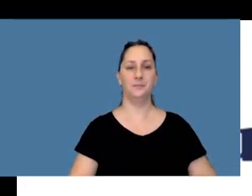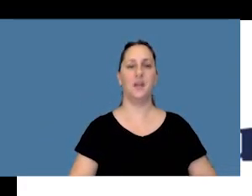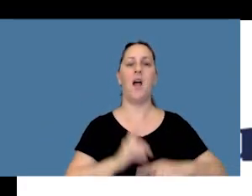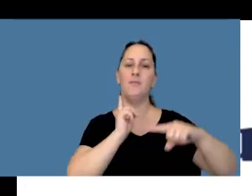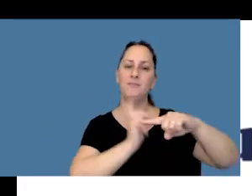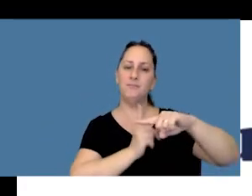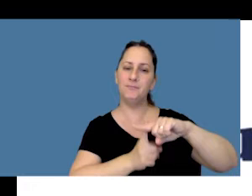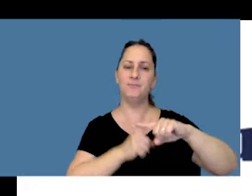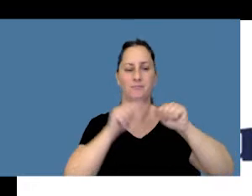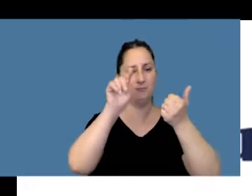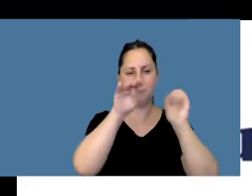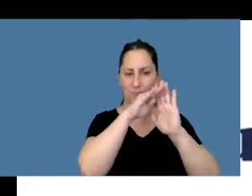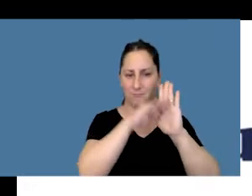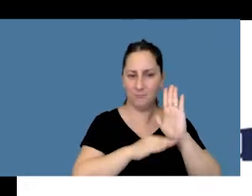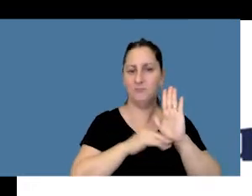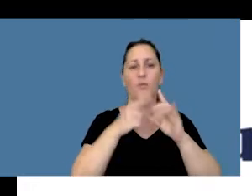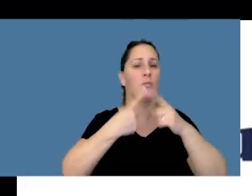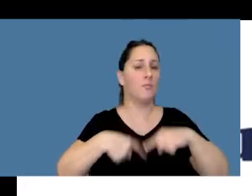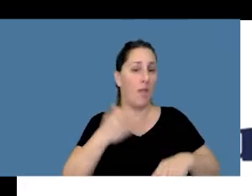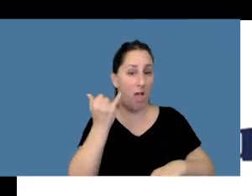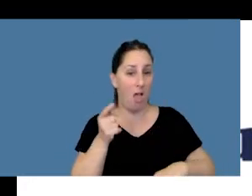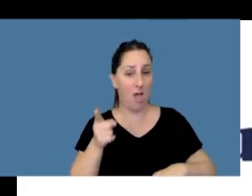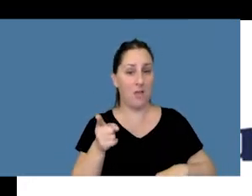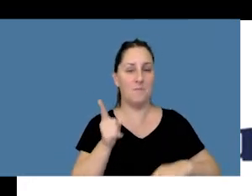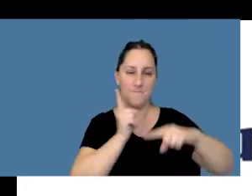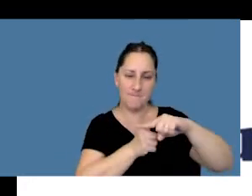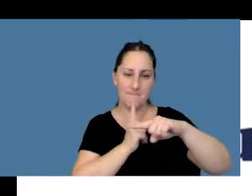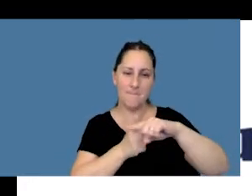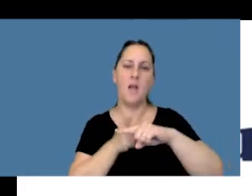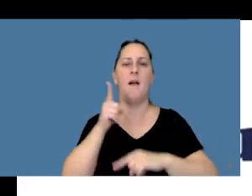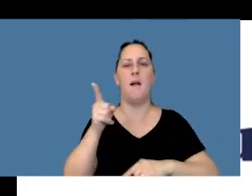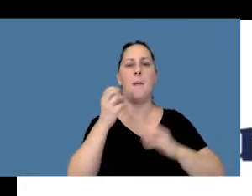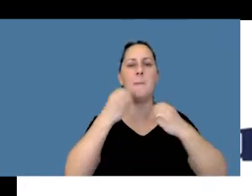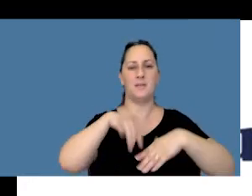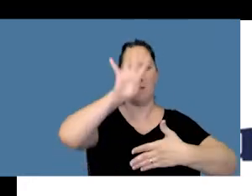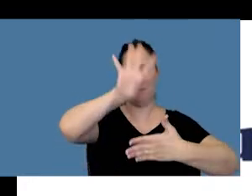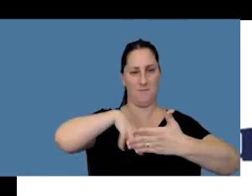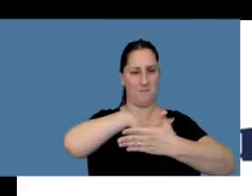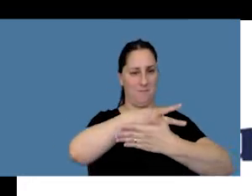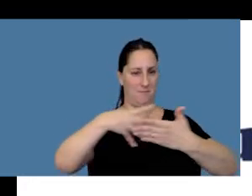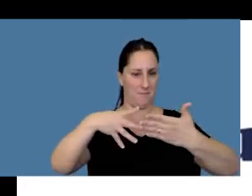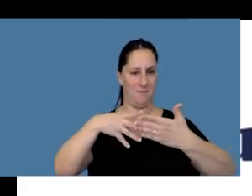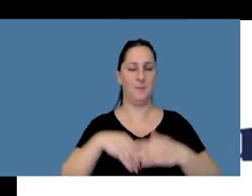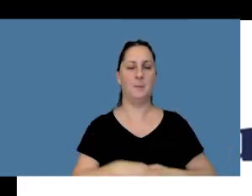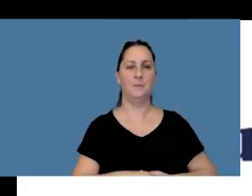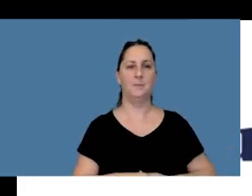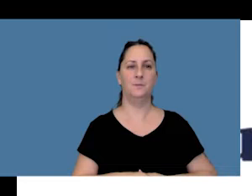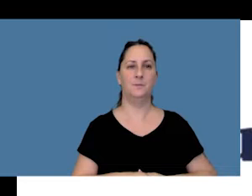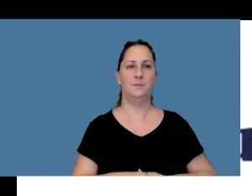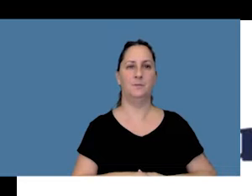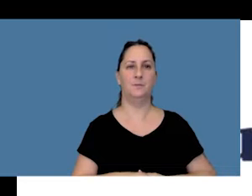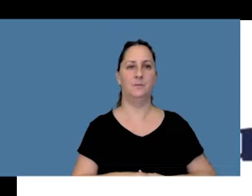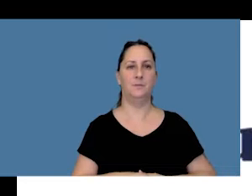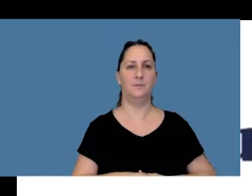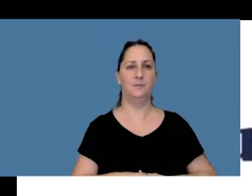parámetros que correspondan, los que haya, y se va a entrar en tabla por lo que, o sea,